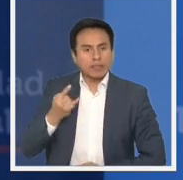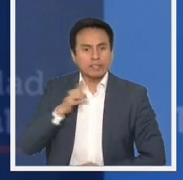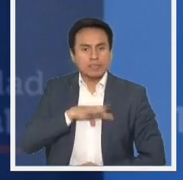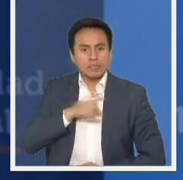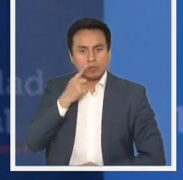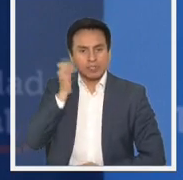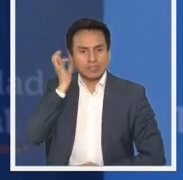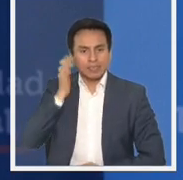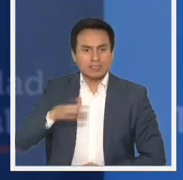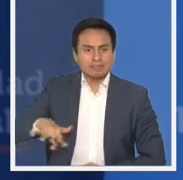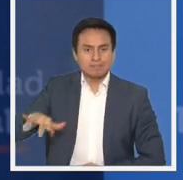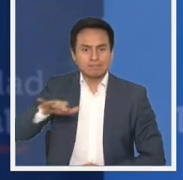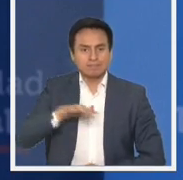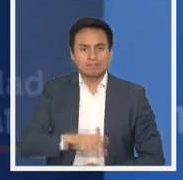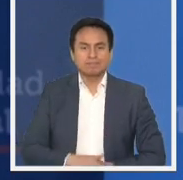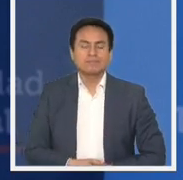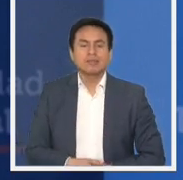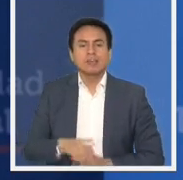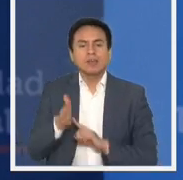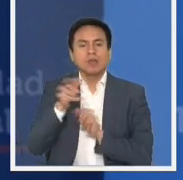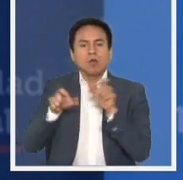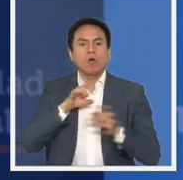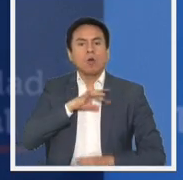de los chilenos y chilenos compatriotas